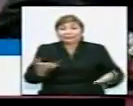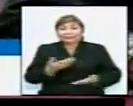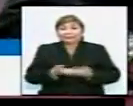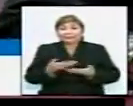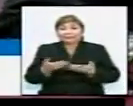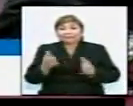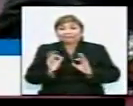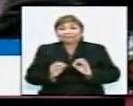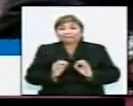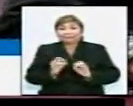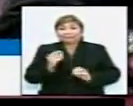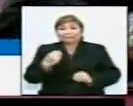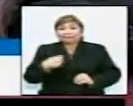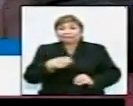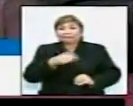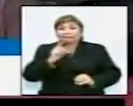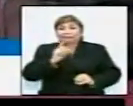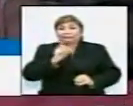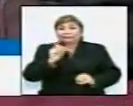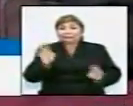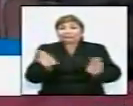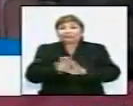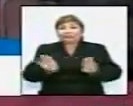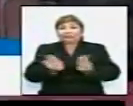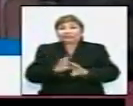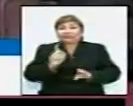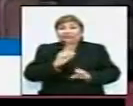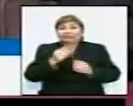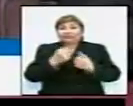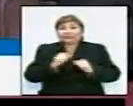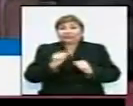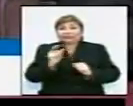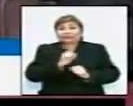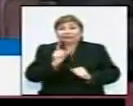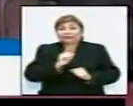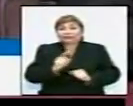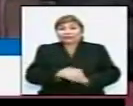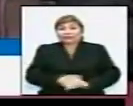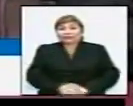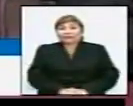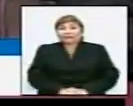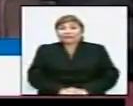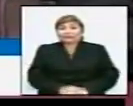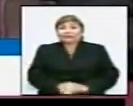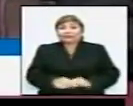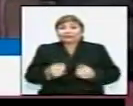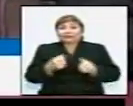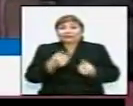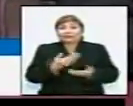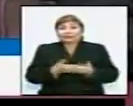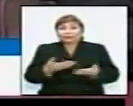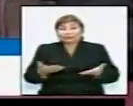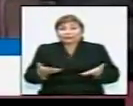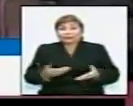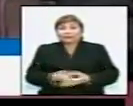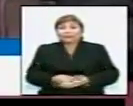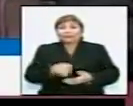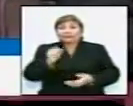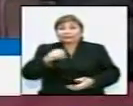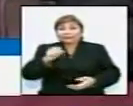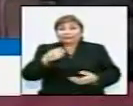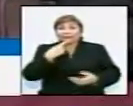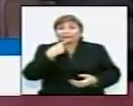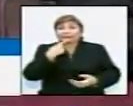caso, nosotros no nos cerramos a ninguna posibilidad. No nos cerramos a ninguna posibilidad como ente técnico. Lo que sí